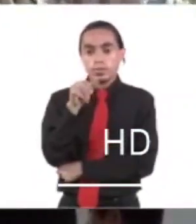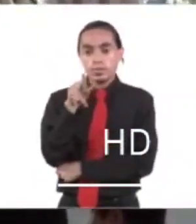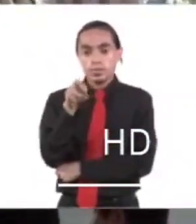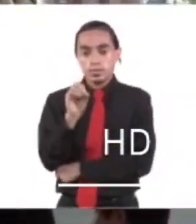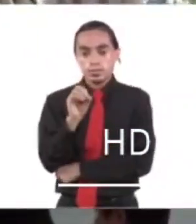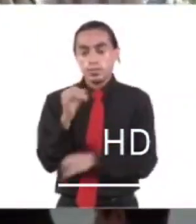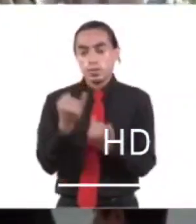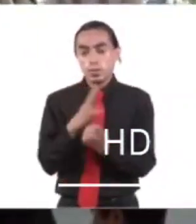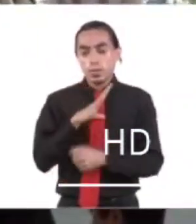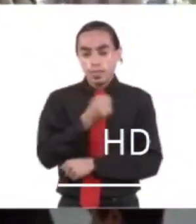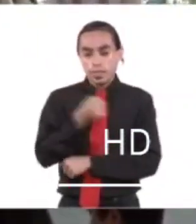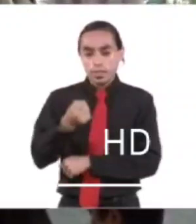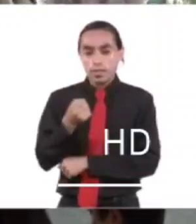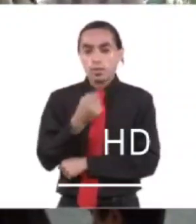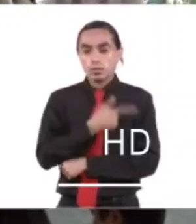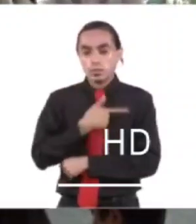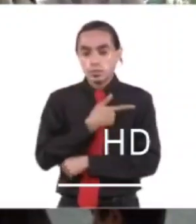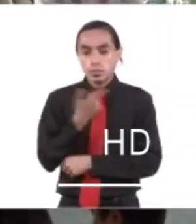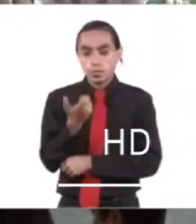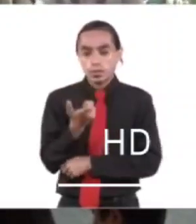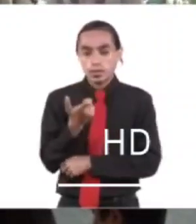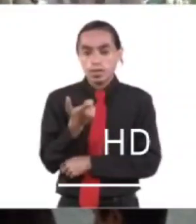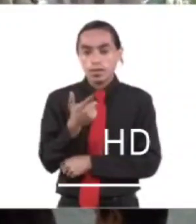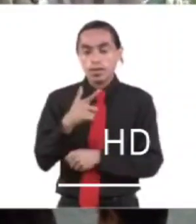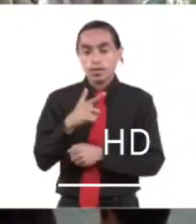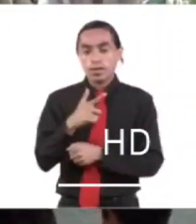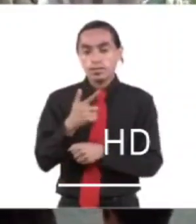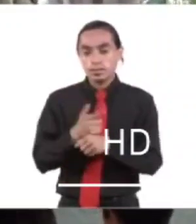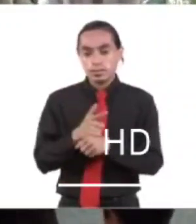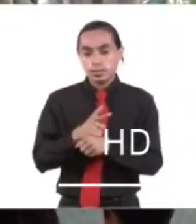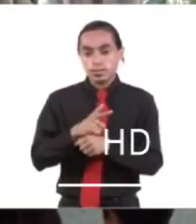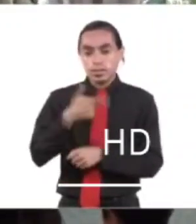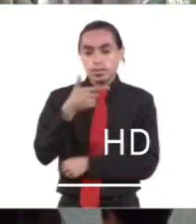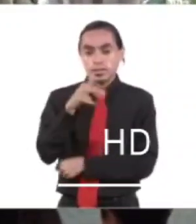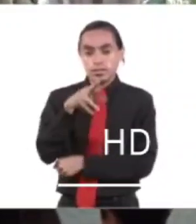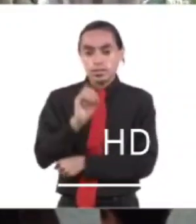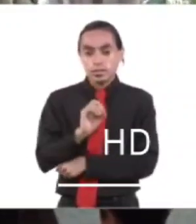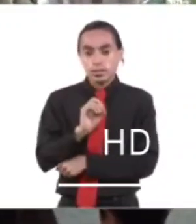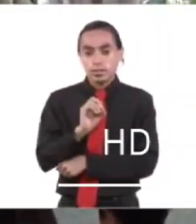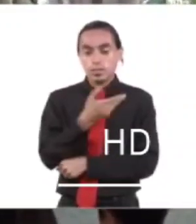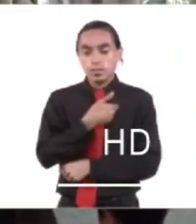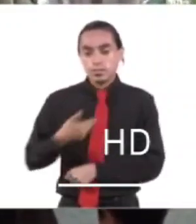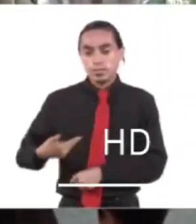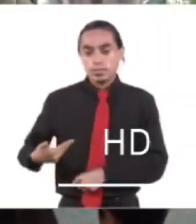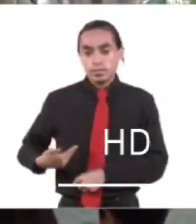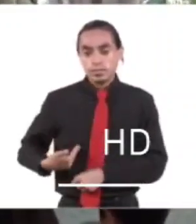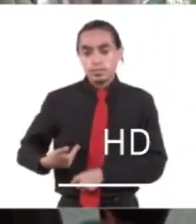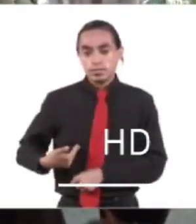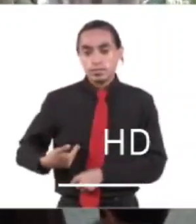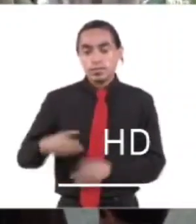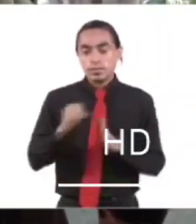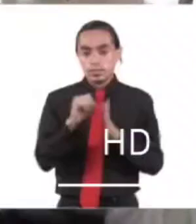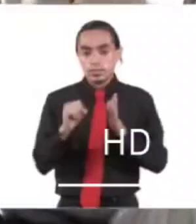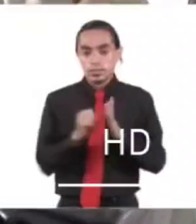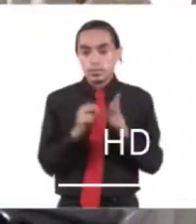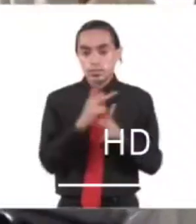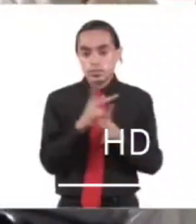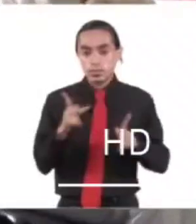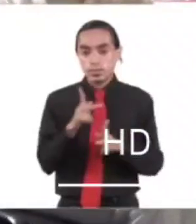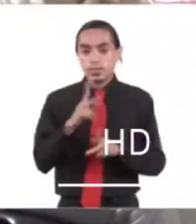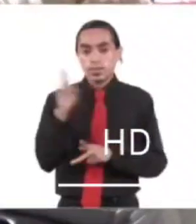Saludamos con mucho gusto al licenciado Genaro Villamil Rodríguez, presidente del Sistema Público de Radiodifusión del Estado